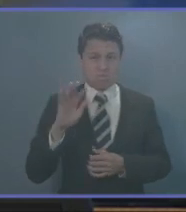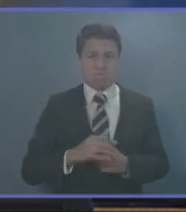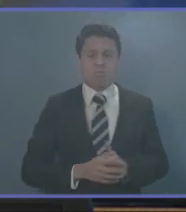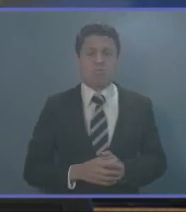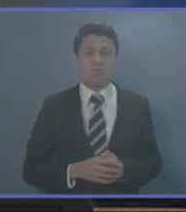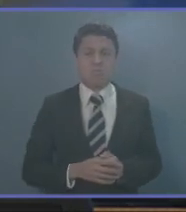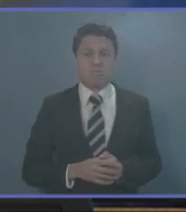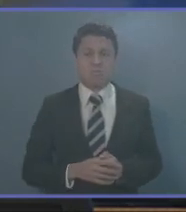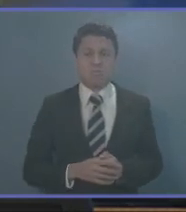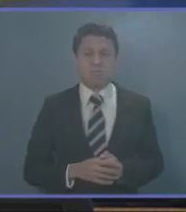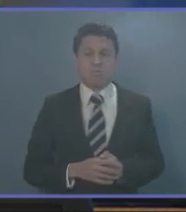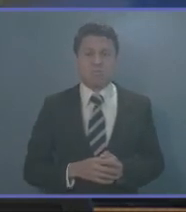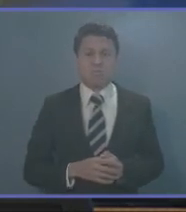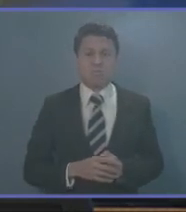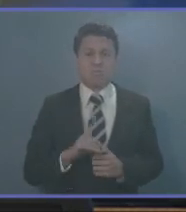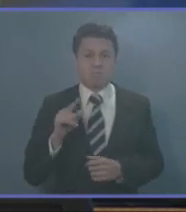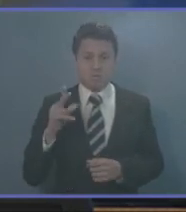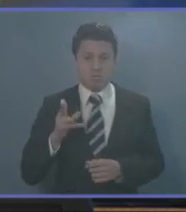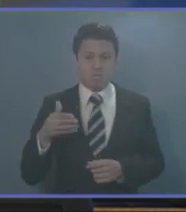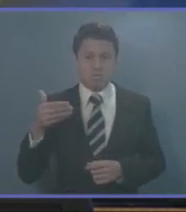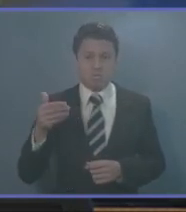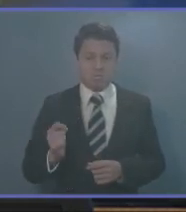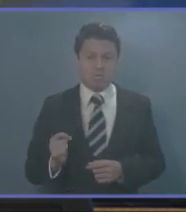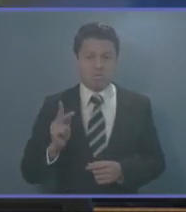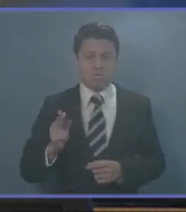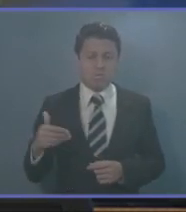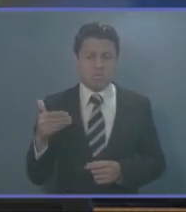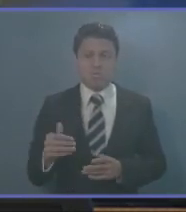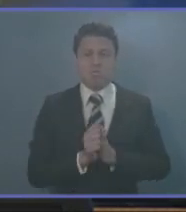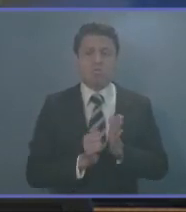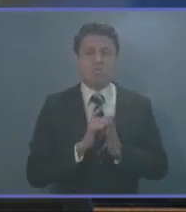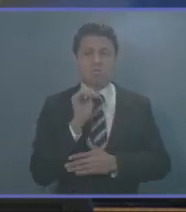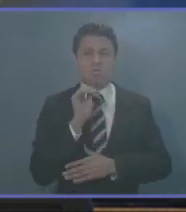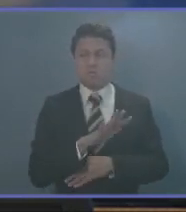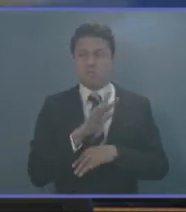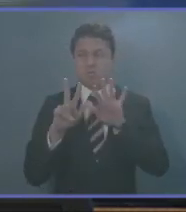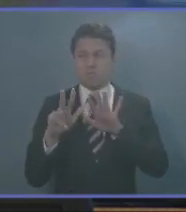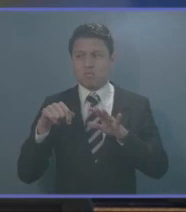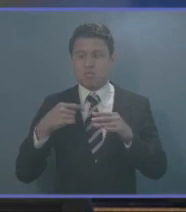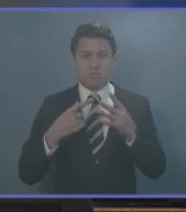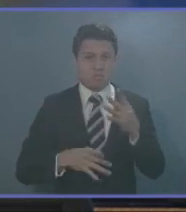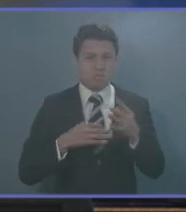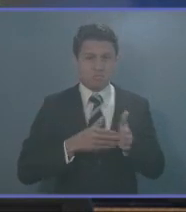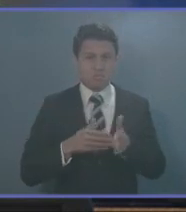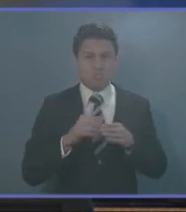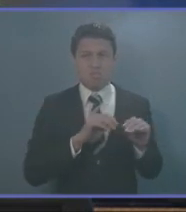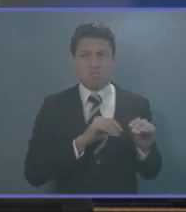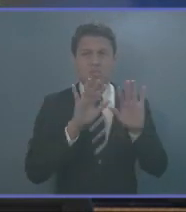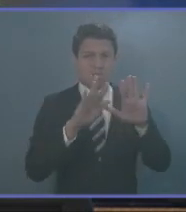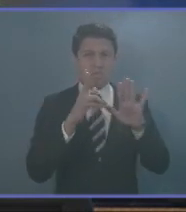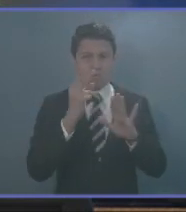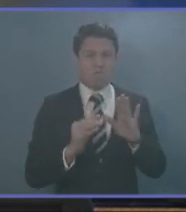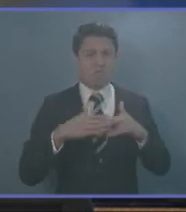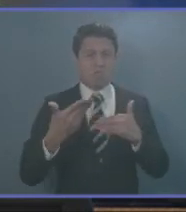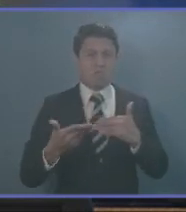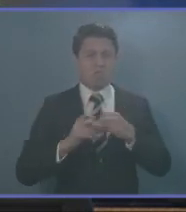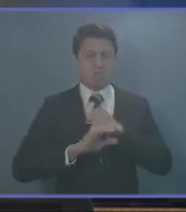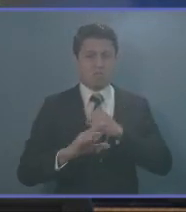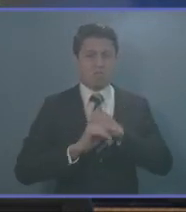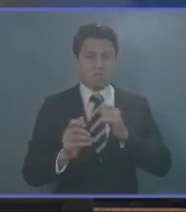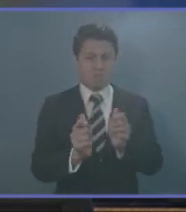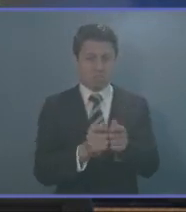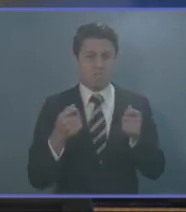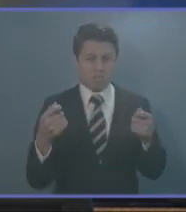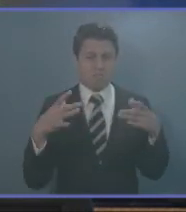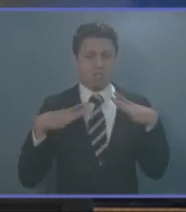mismo año. Vigencia, artículo 58, el presente decreto entrará en vigencia 8 días después de su publicación en el